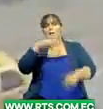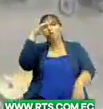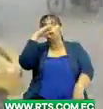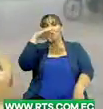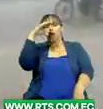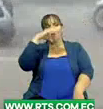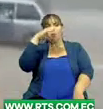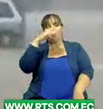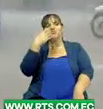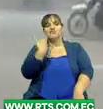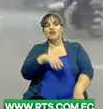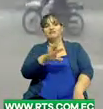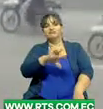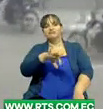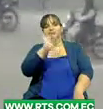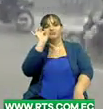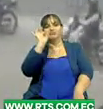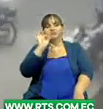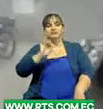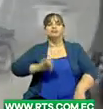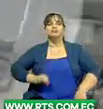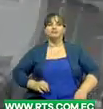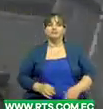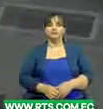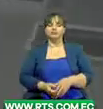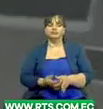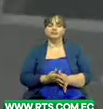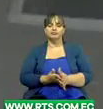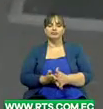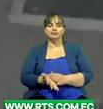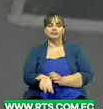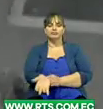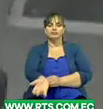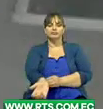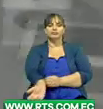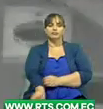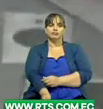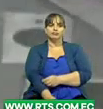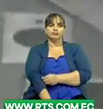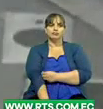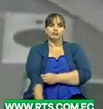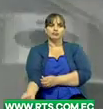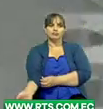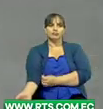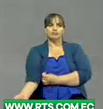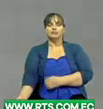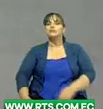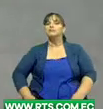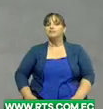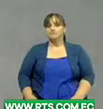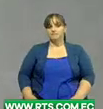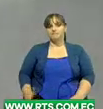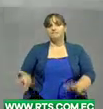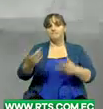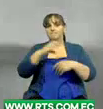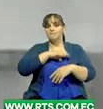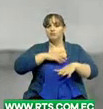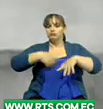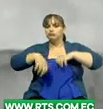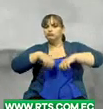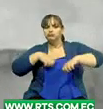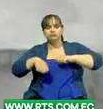Y que luego de la denuncia le seguían la pista aquellos que poseían el vehículo. El operativo se efectuó,